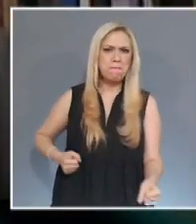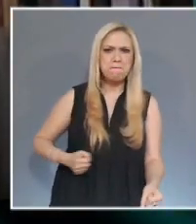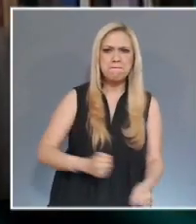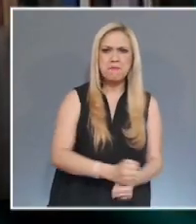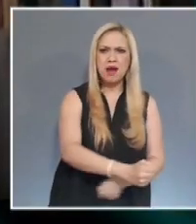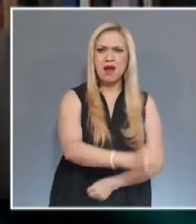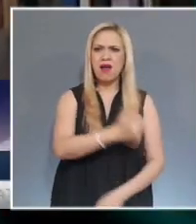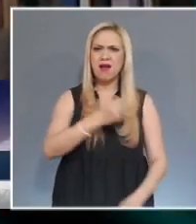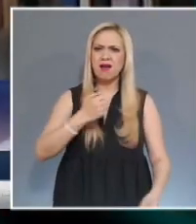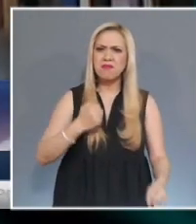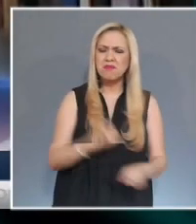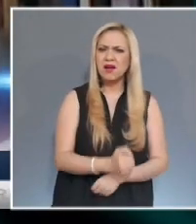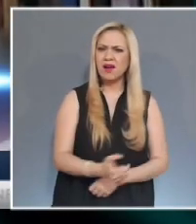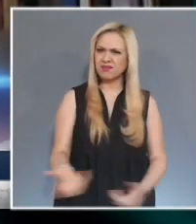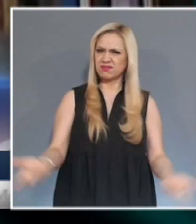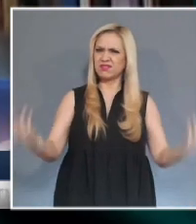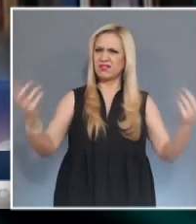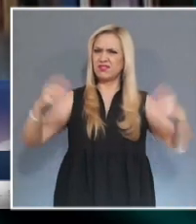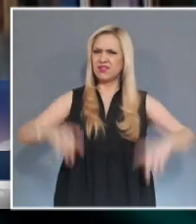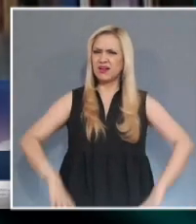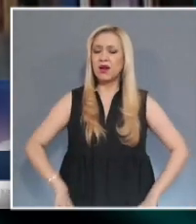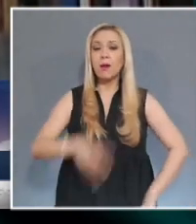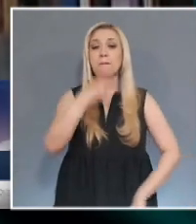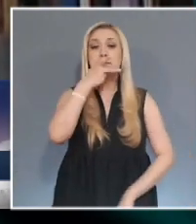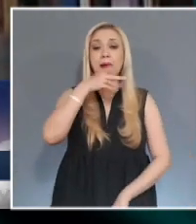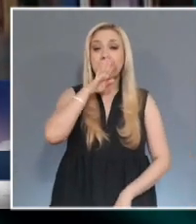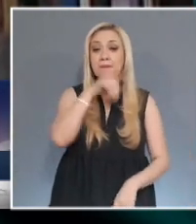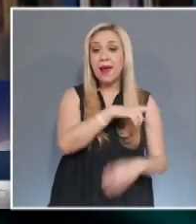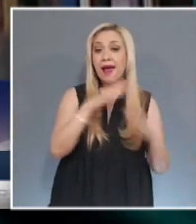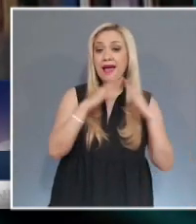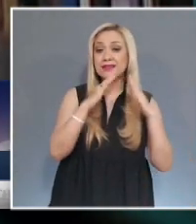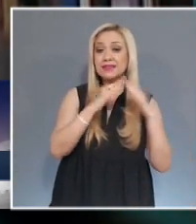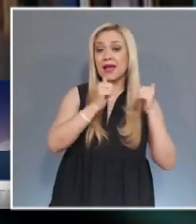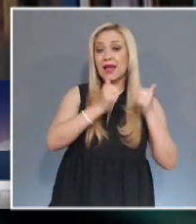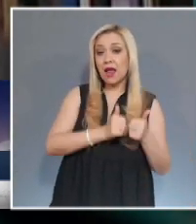donde ella estaba con sus papás, el marido la saca